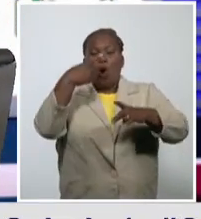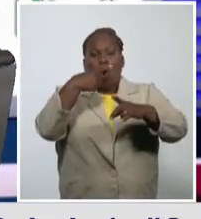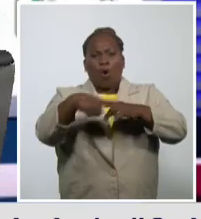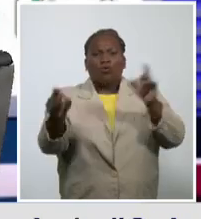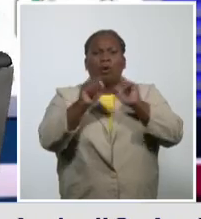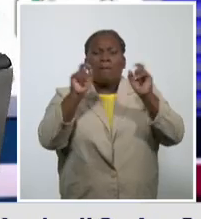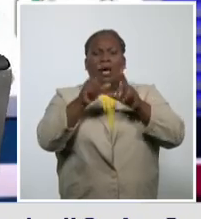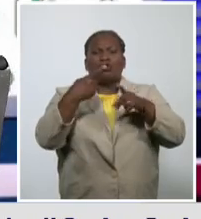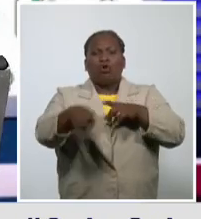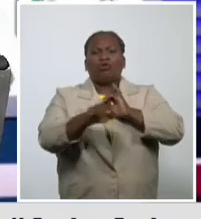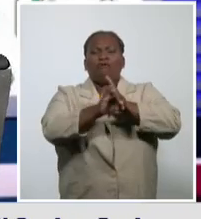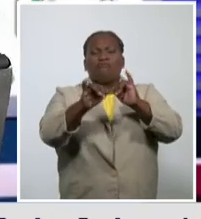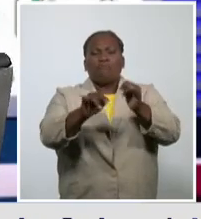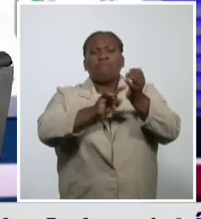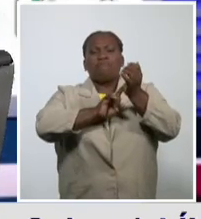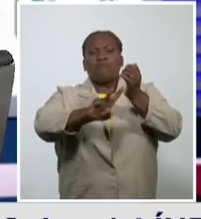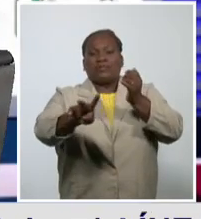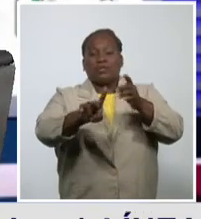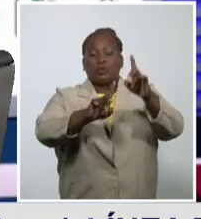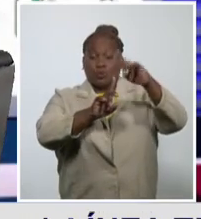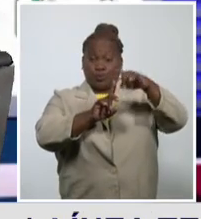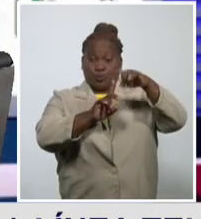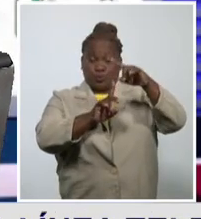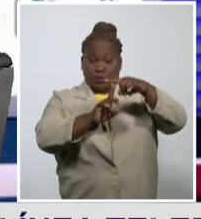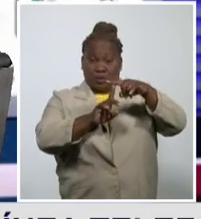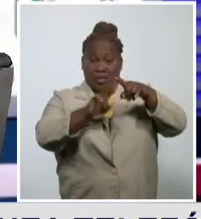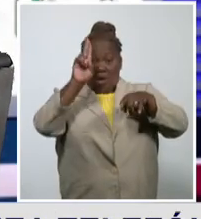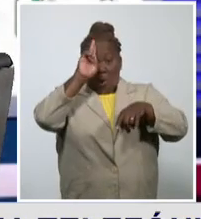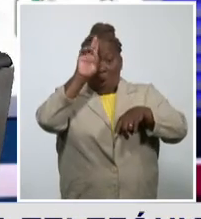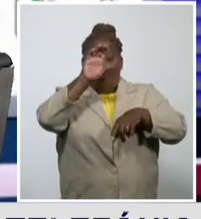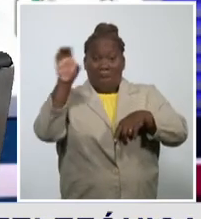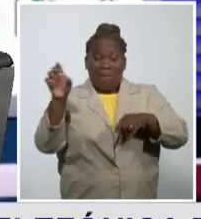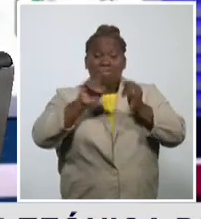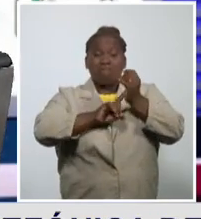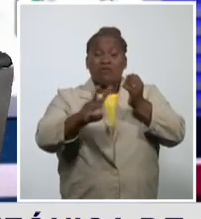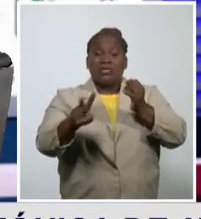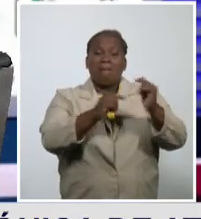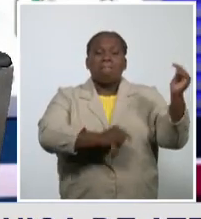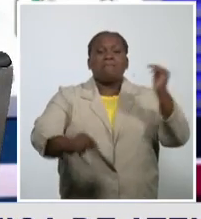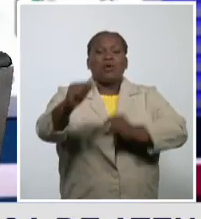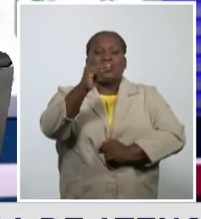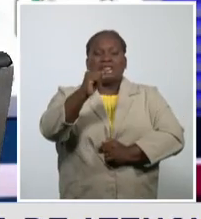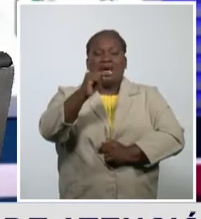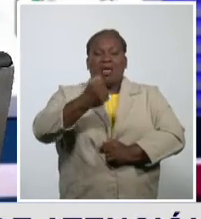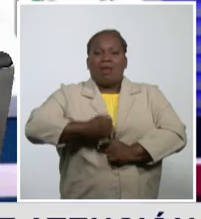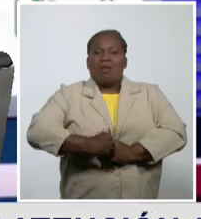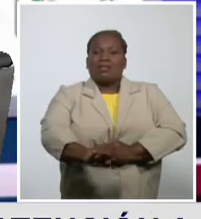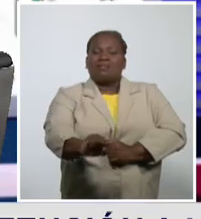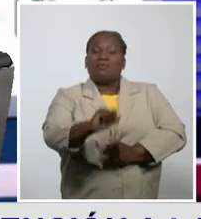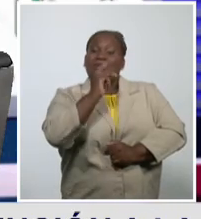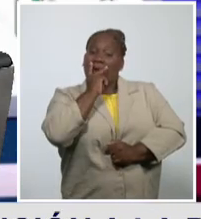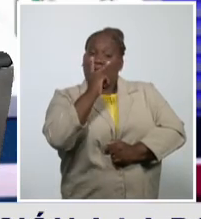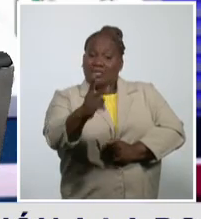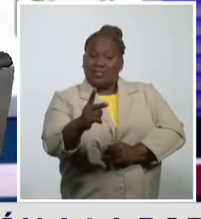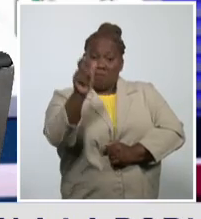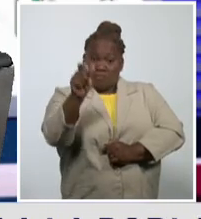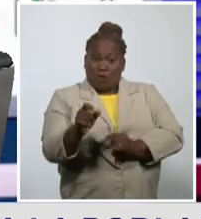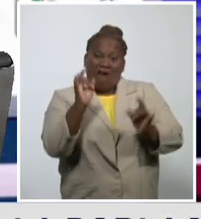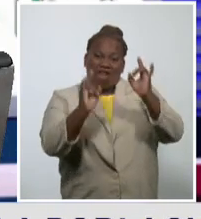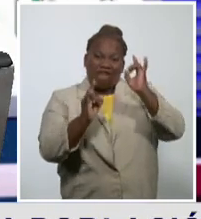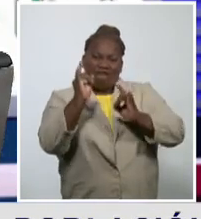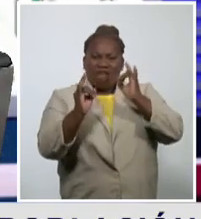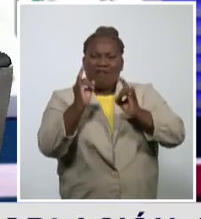por provincia. En Las Tunas, en el Hospital Provincial, se priorizan hoy los nacimientos y la atención al recién nacido a